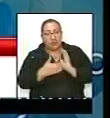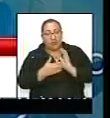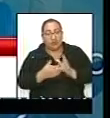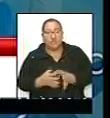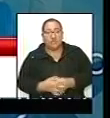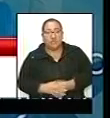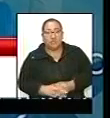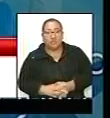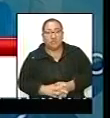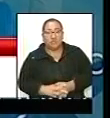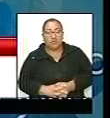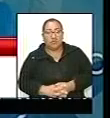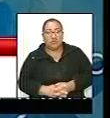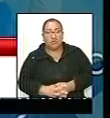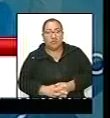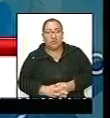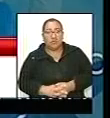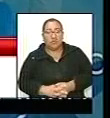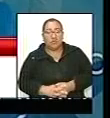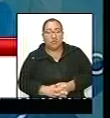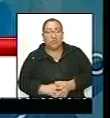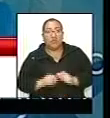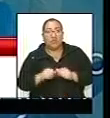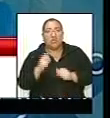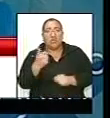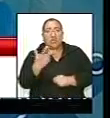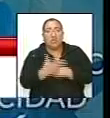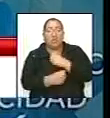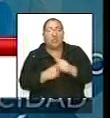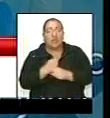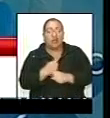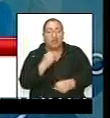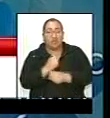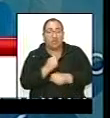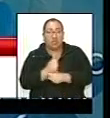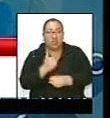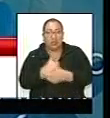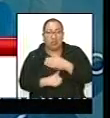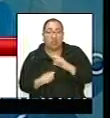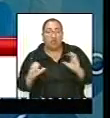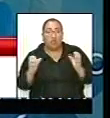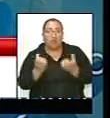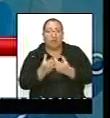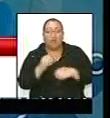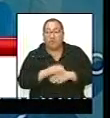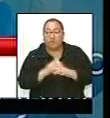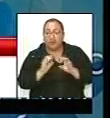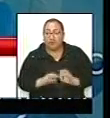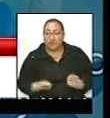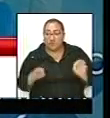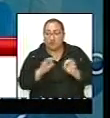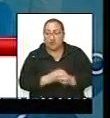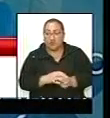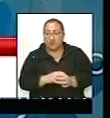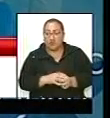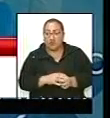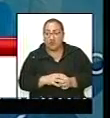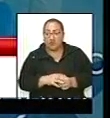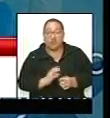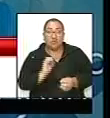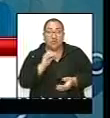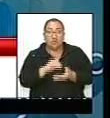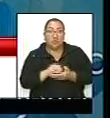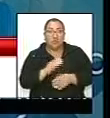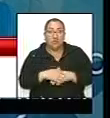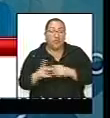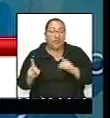evidenciado durante estos casi 3 años que llevamos en el Congreso, sobre la importancia de poner sobre